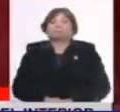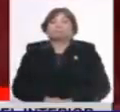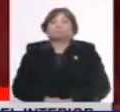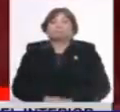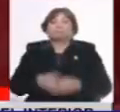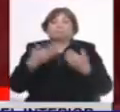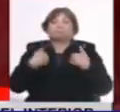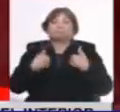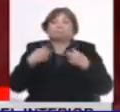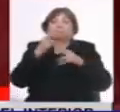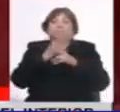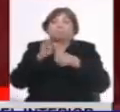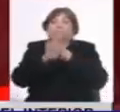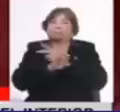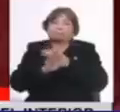que tenga seguridad